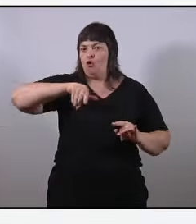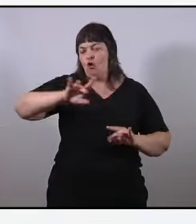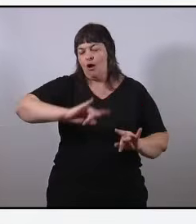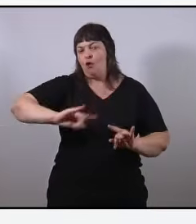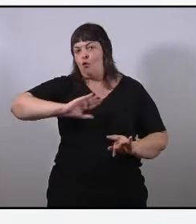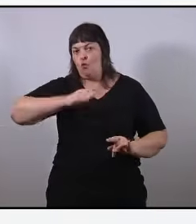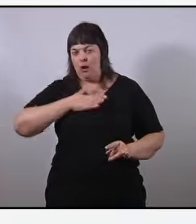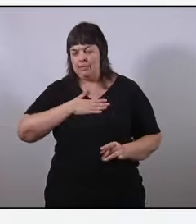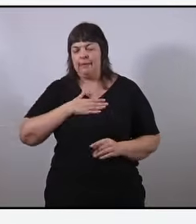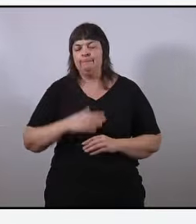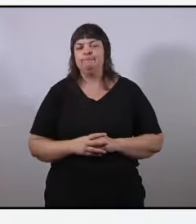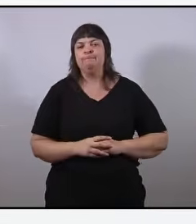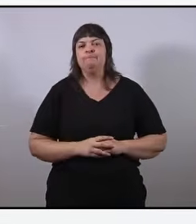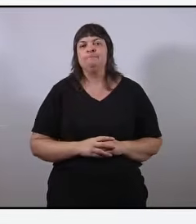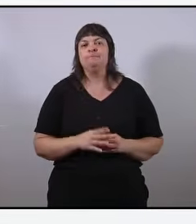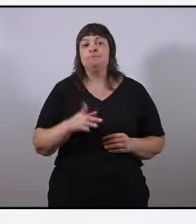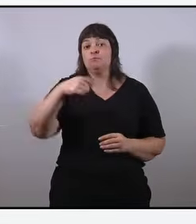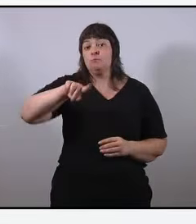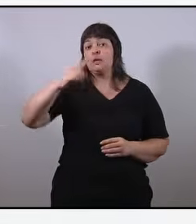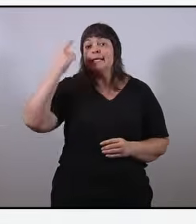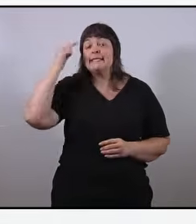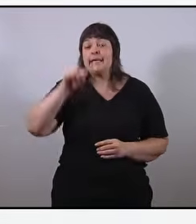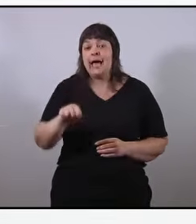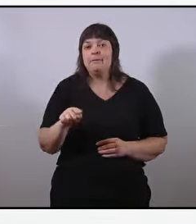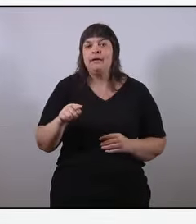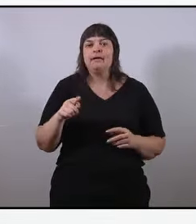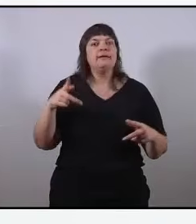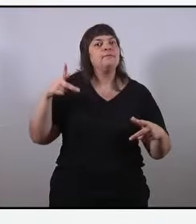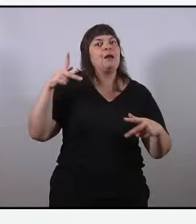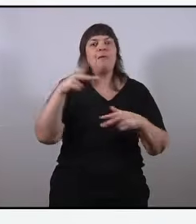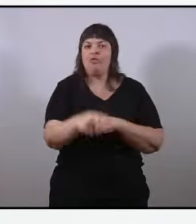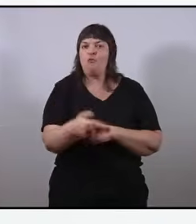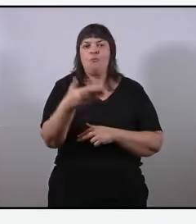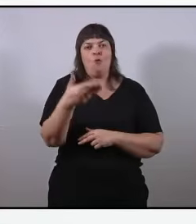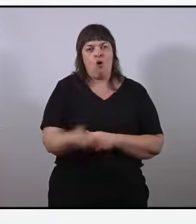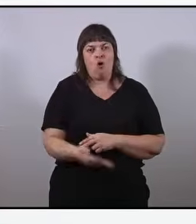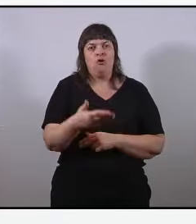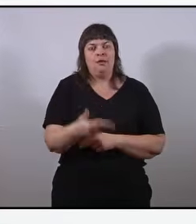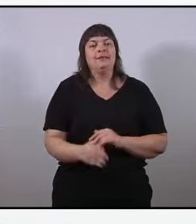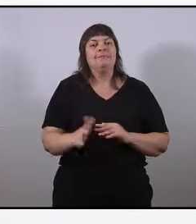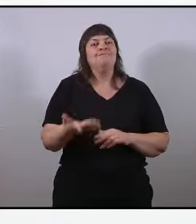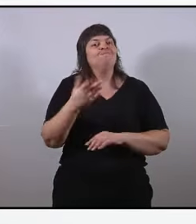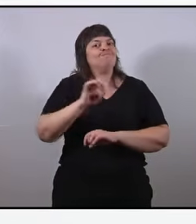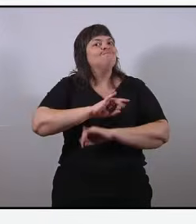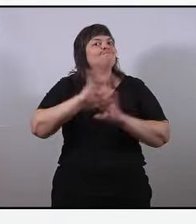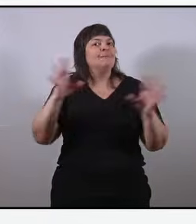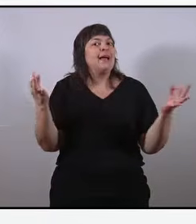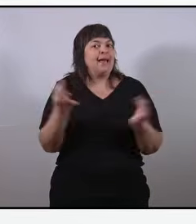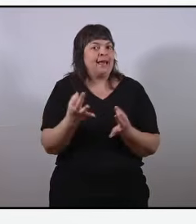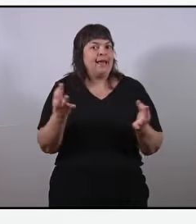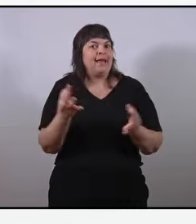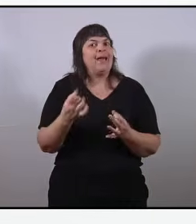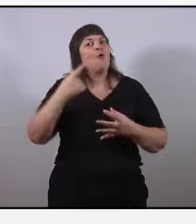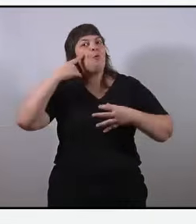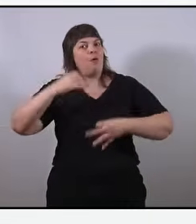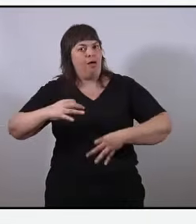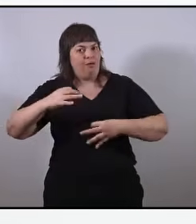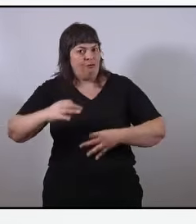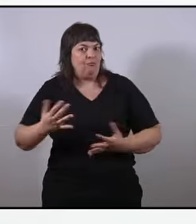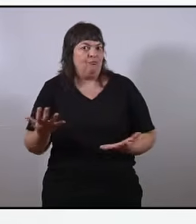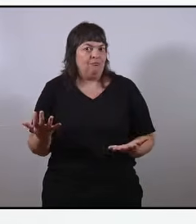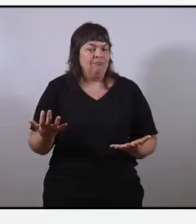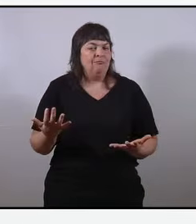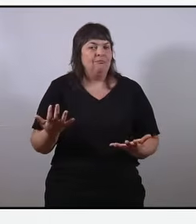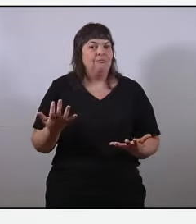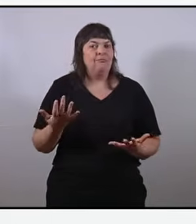región. Como saben, la prevención es clave, pero por supuesto también lo es la prudencia.